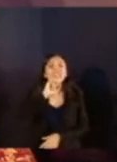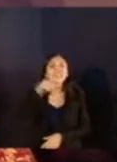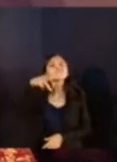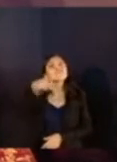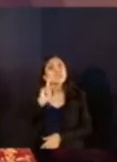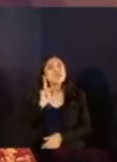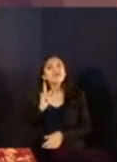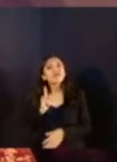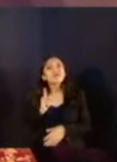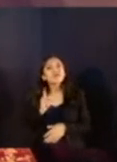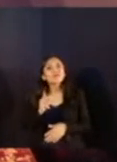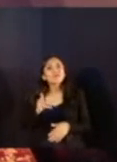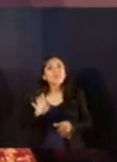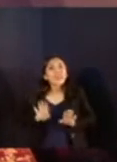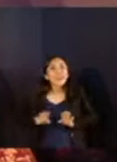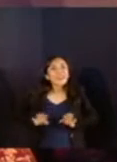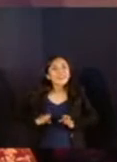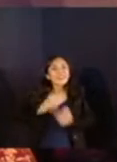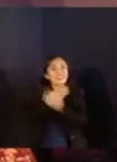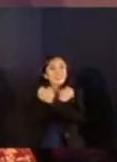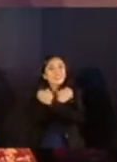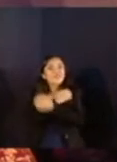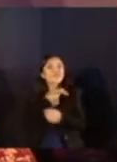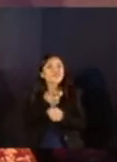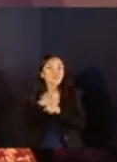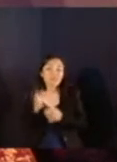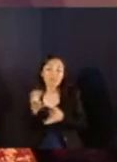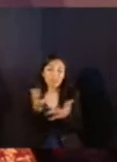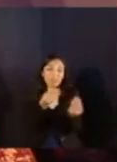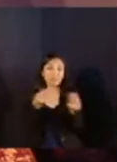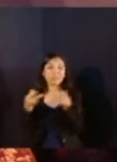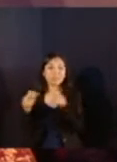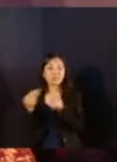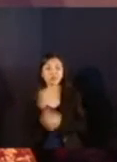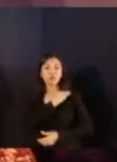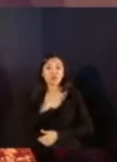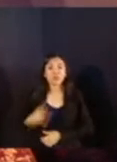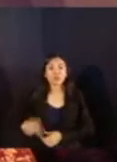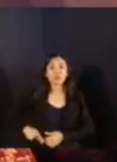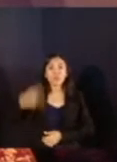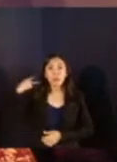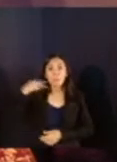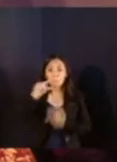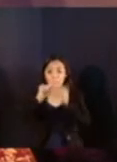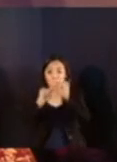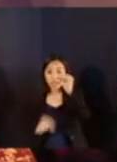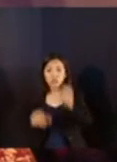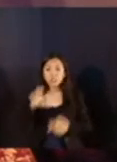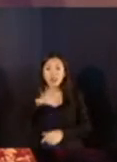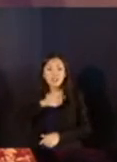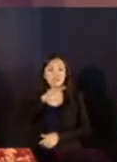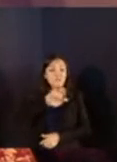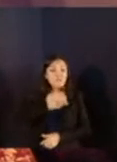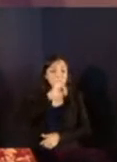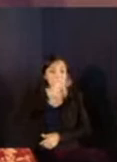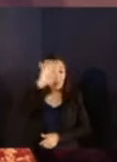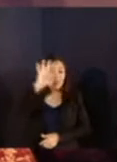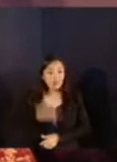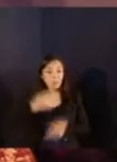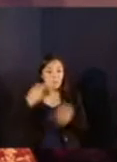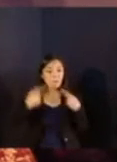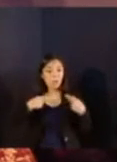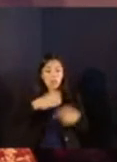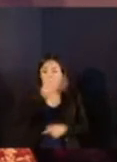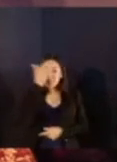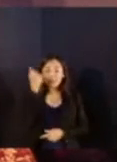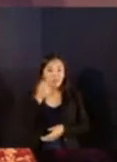Porque, repito, son muchos los municipios en Veracruz que tienen más del 20% de analfabetismo, pero